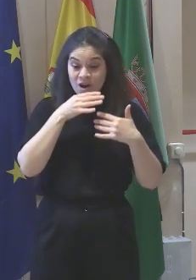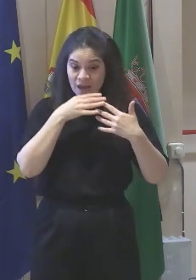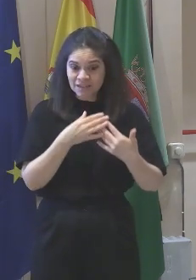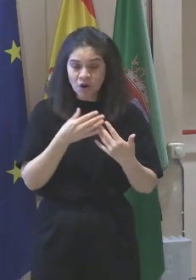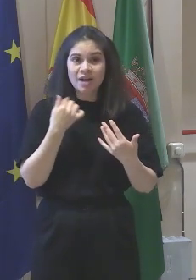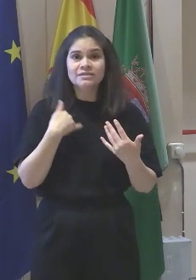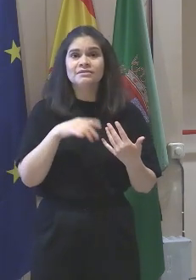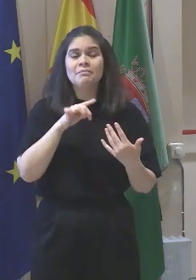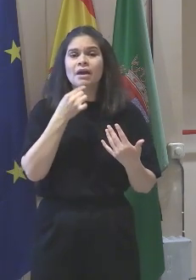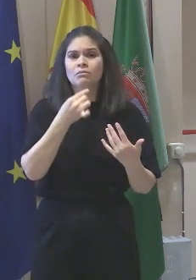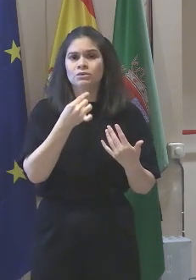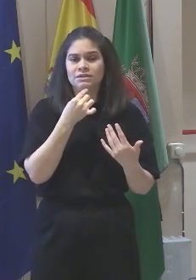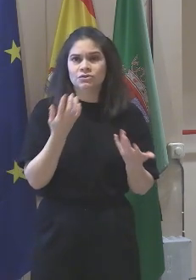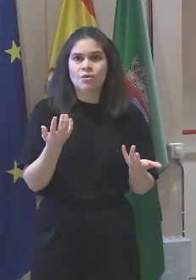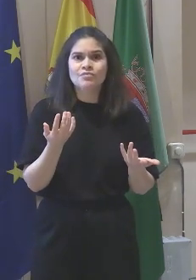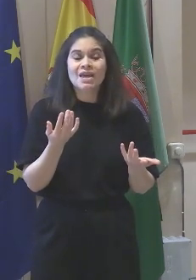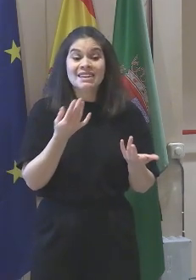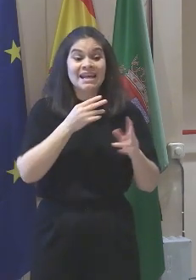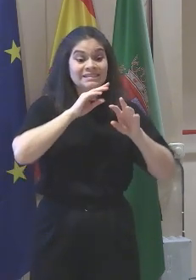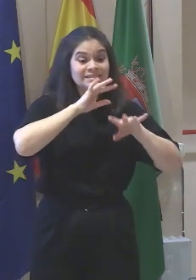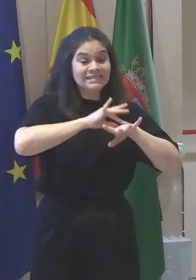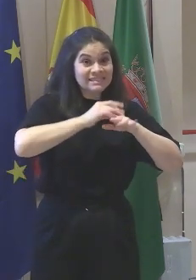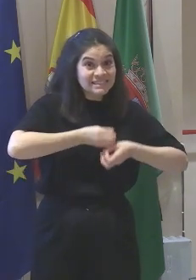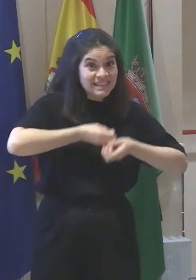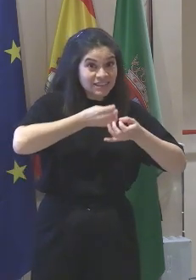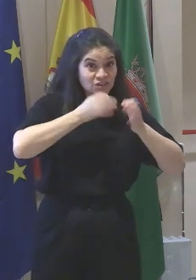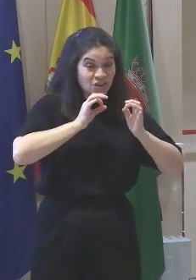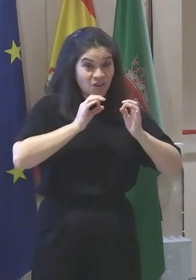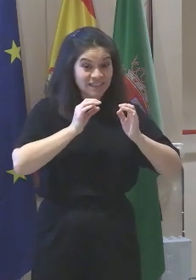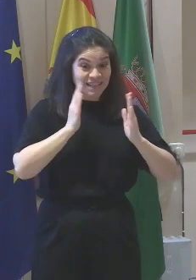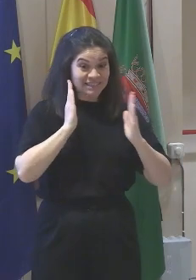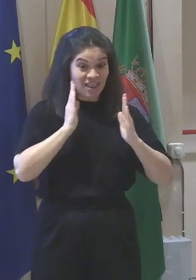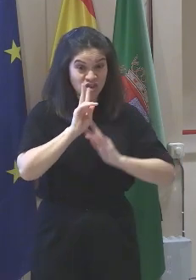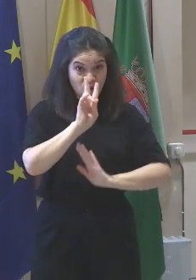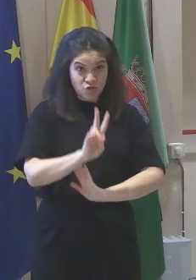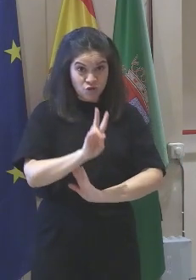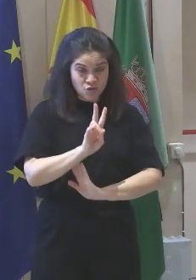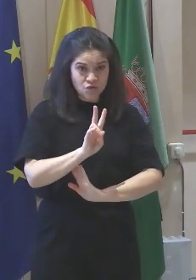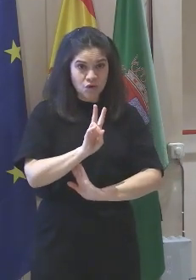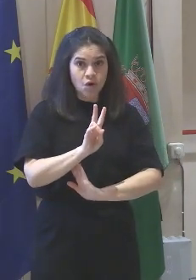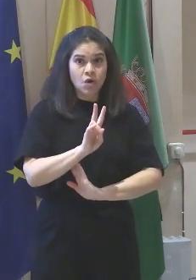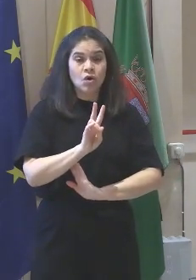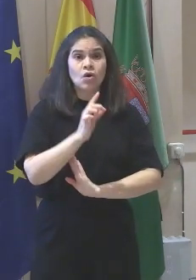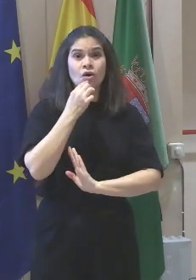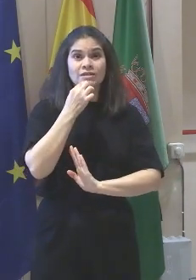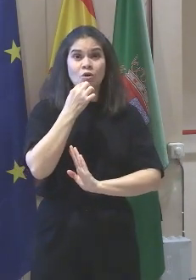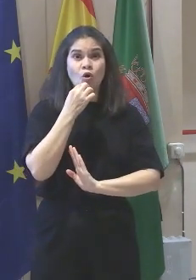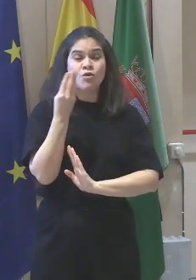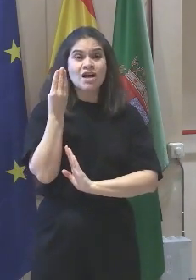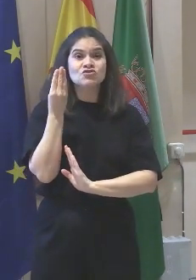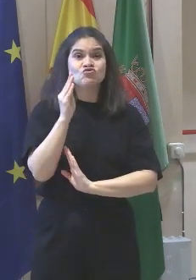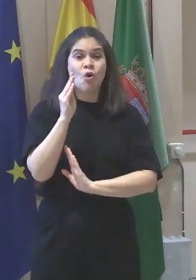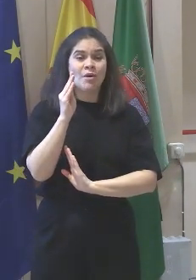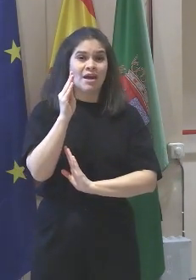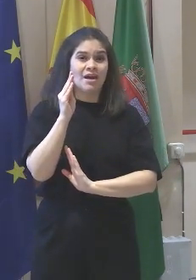hemos hablado del diagnóstico de ese estadio 2 con lo que llamamos una sobrecarga oral de glucosa,